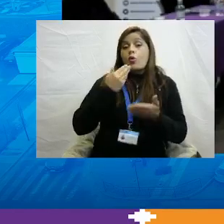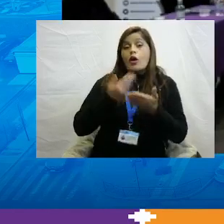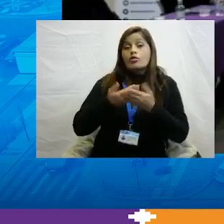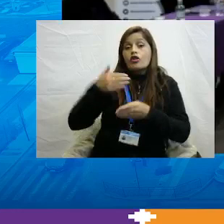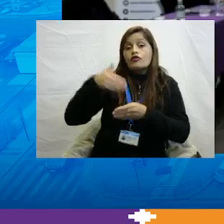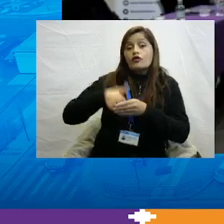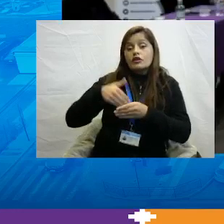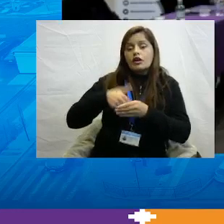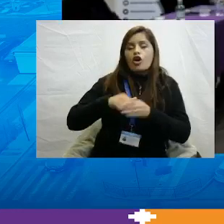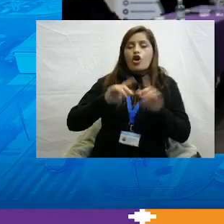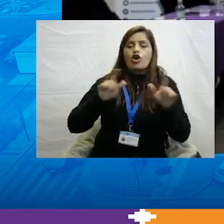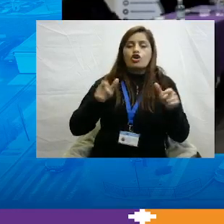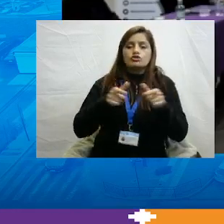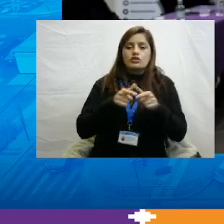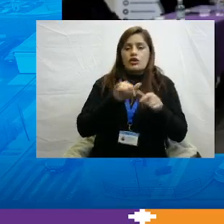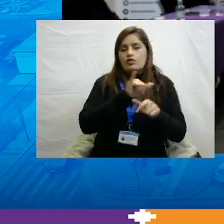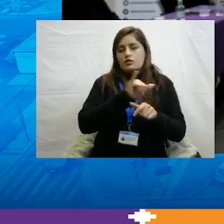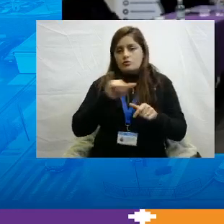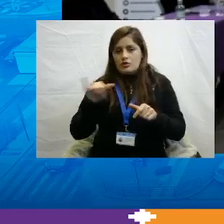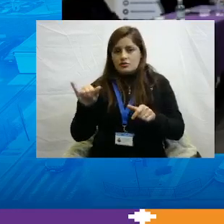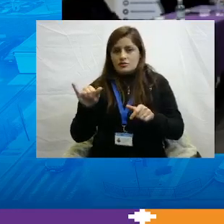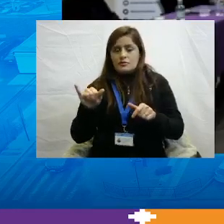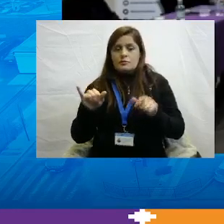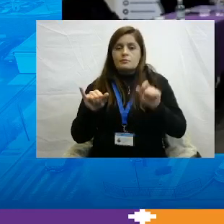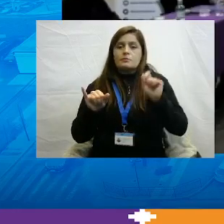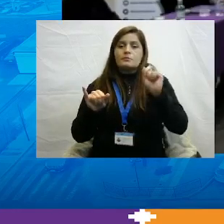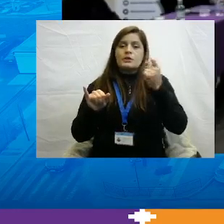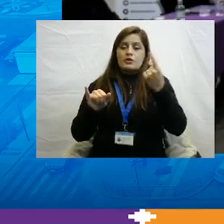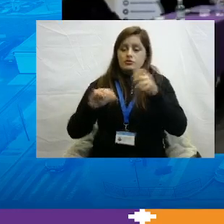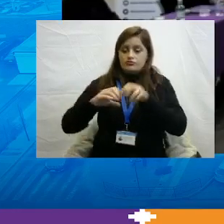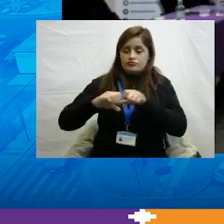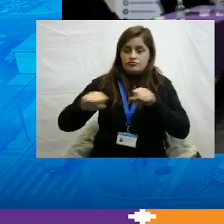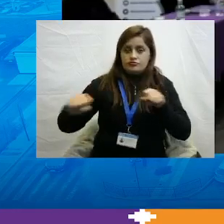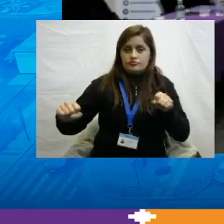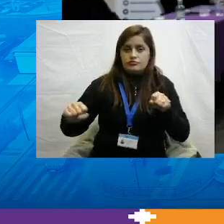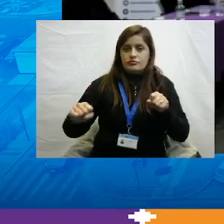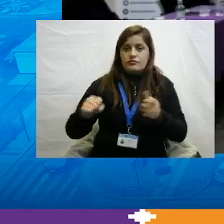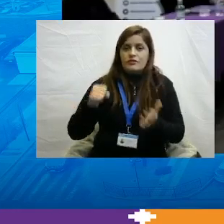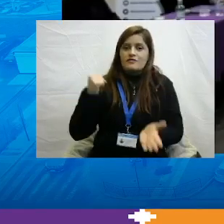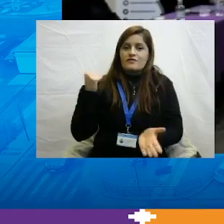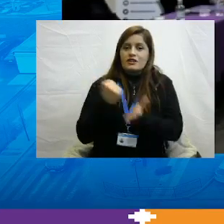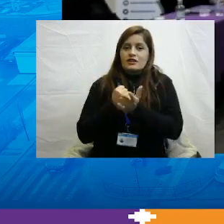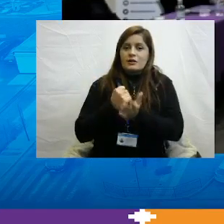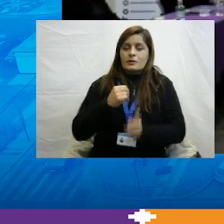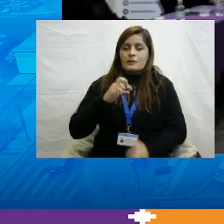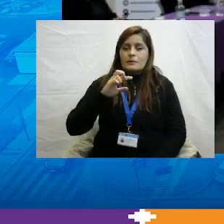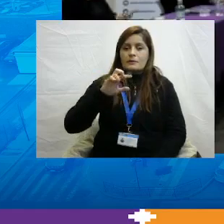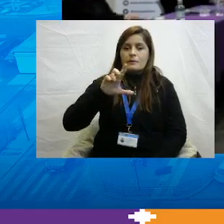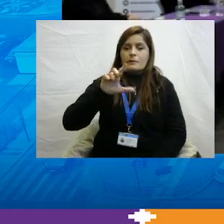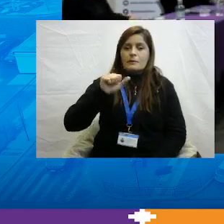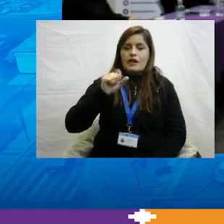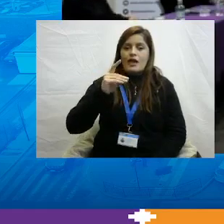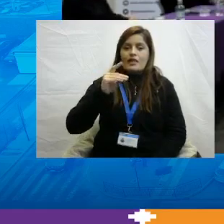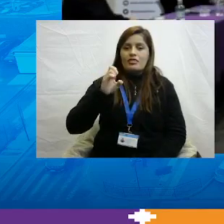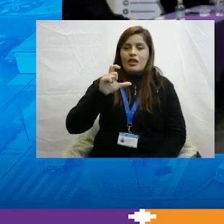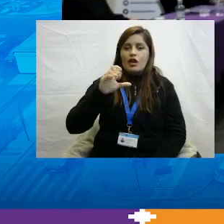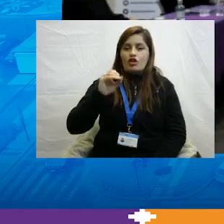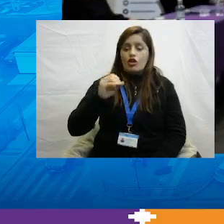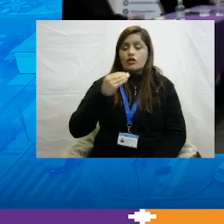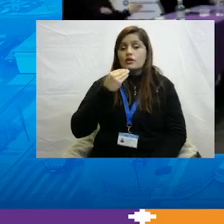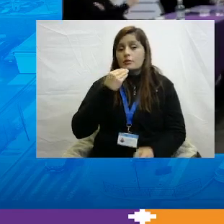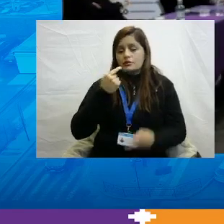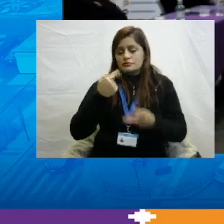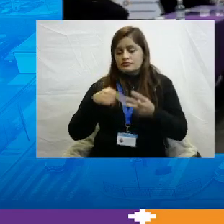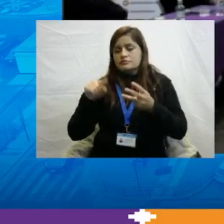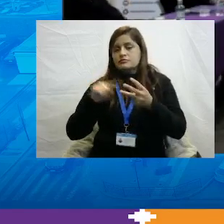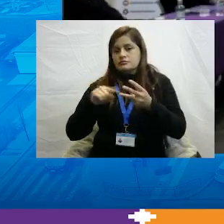entonces la conciliación de Aguilar, la validación del Pladeco y este punto.